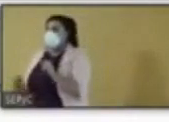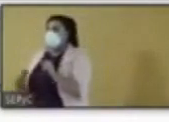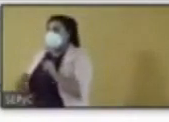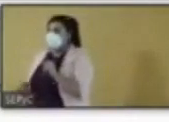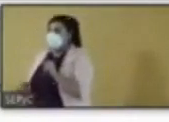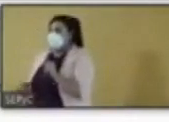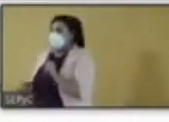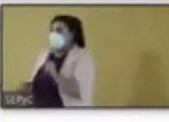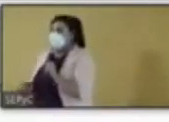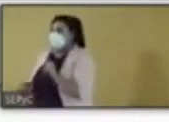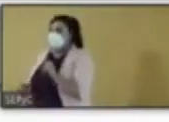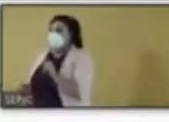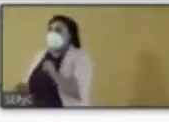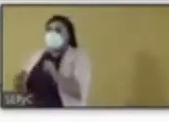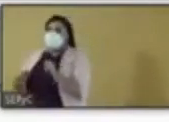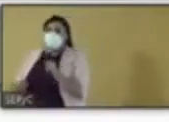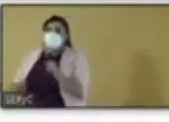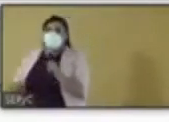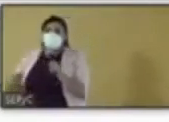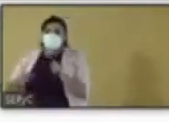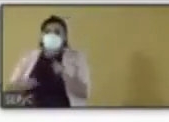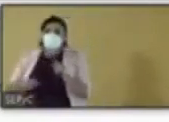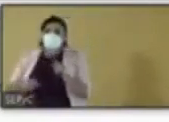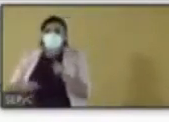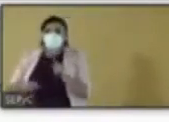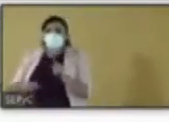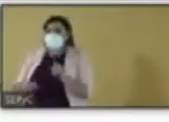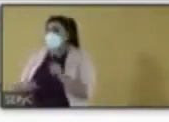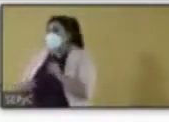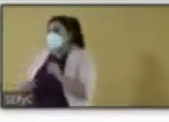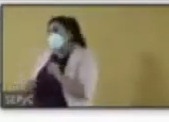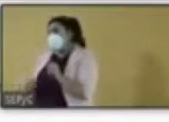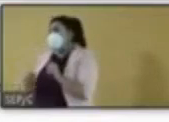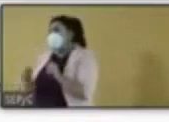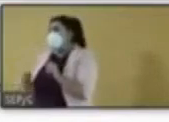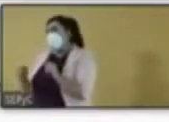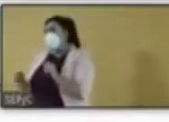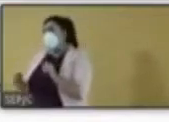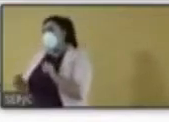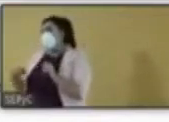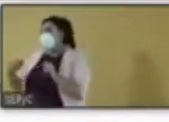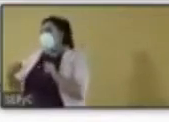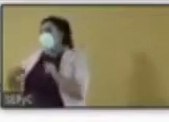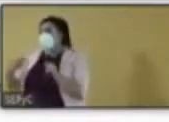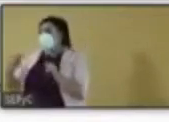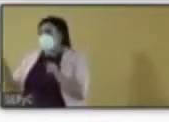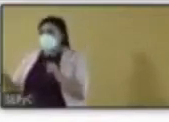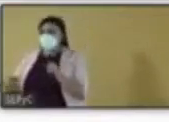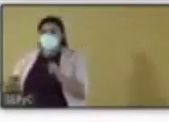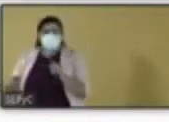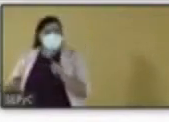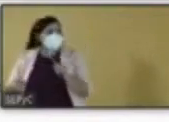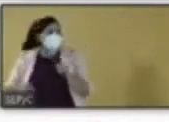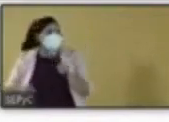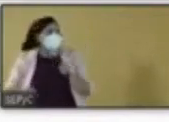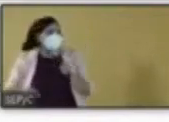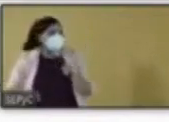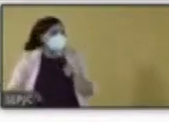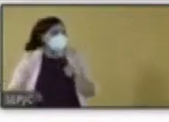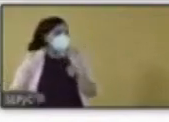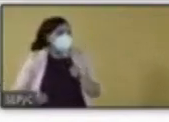con que contaba el servidor público y fue vendido o en su caso, sí, únicamente vendido a un tercero